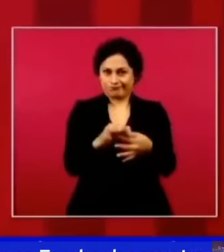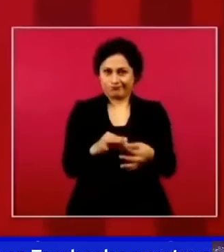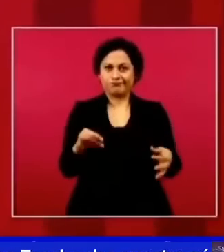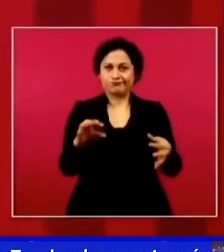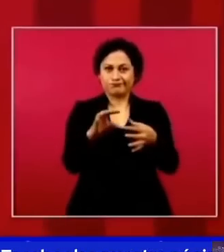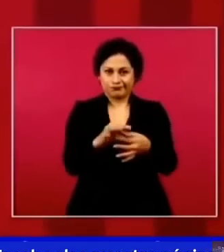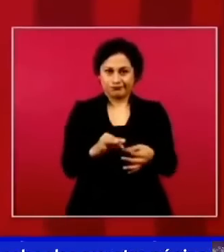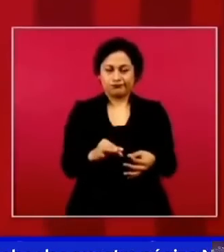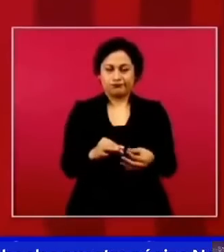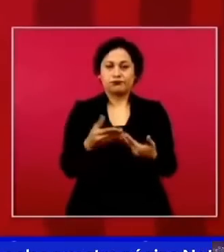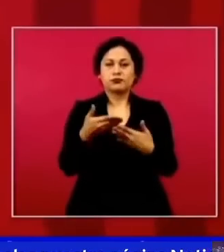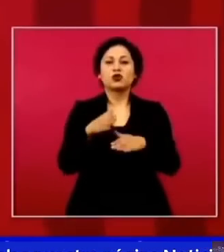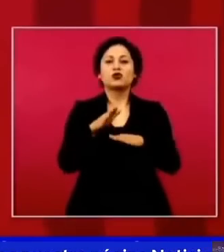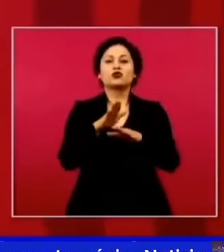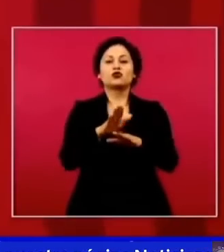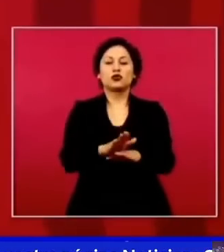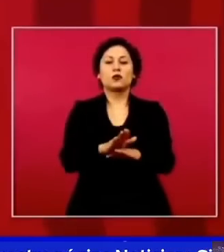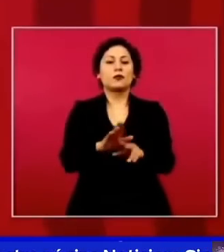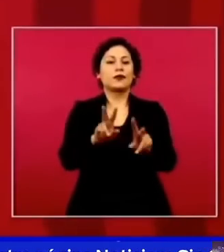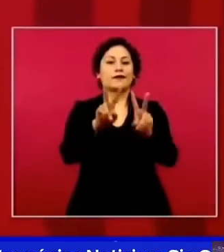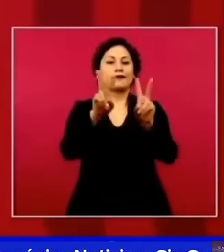el caso de Lili Téllez.